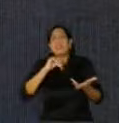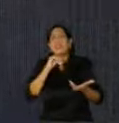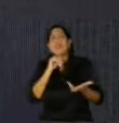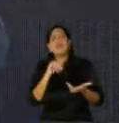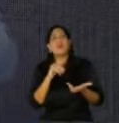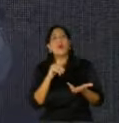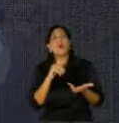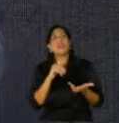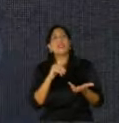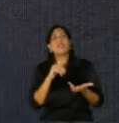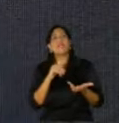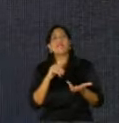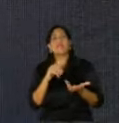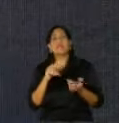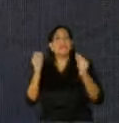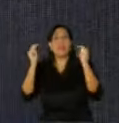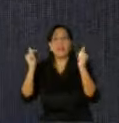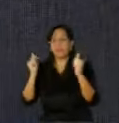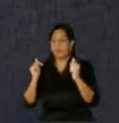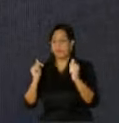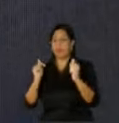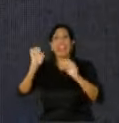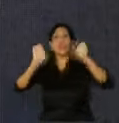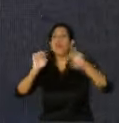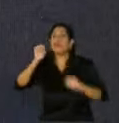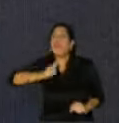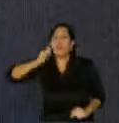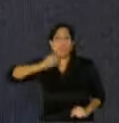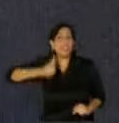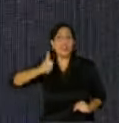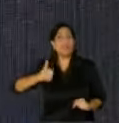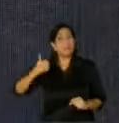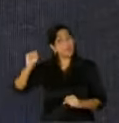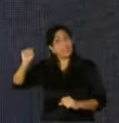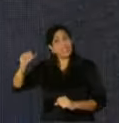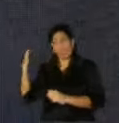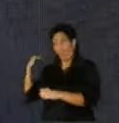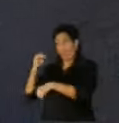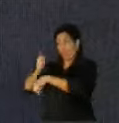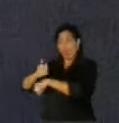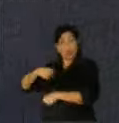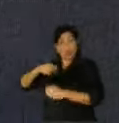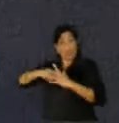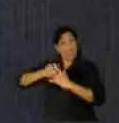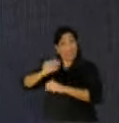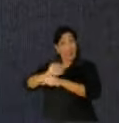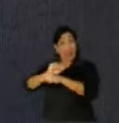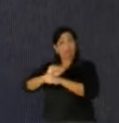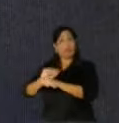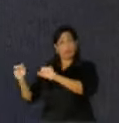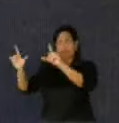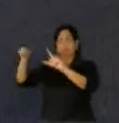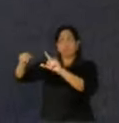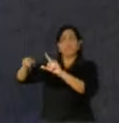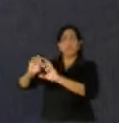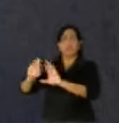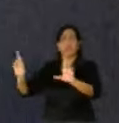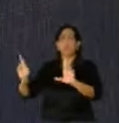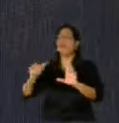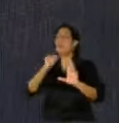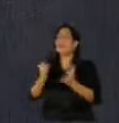situación estática que se está evaluando todos los días, pero el dashboard existe desde el primer día que yo llegué aquí. Desafortunadamente no